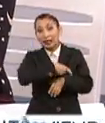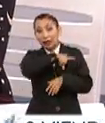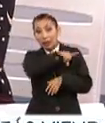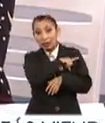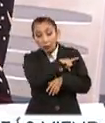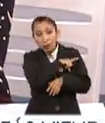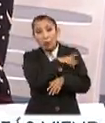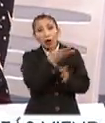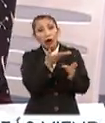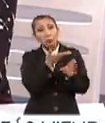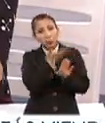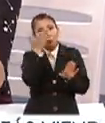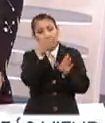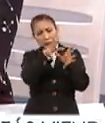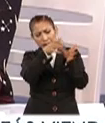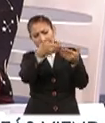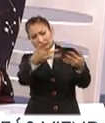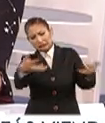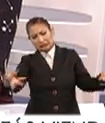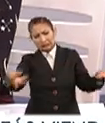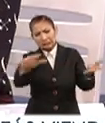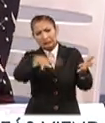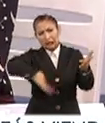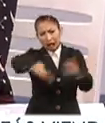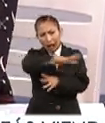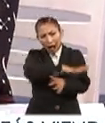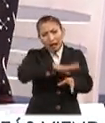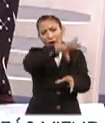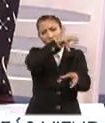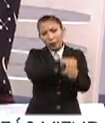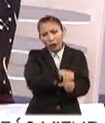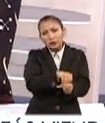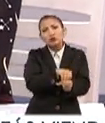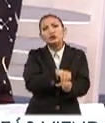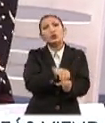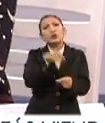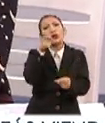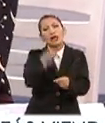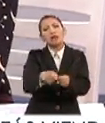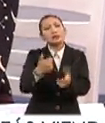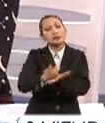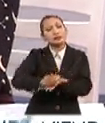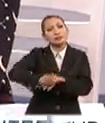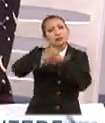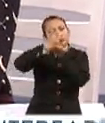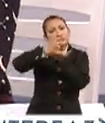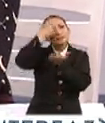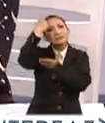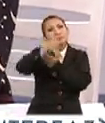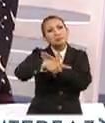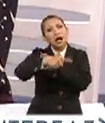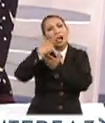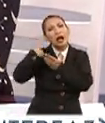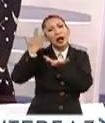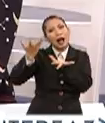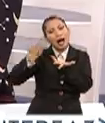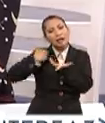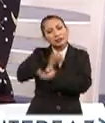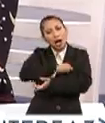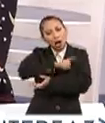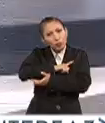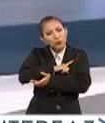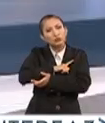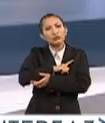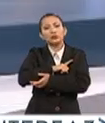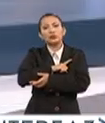salud es muy amplio este campo, ¿no? Sí. Engloba todo aquello que puede ayudarnos a pues conservar la salud,